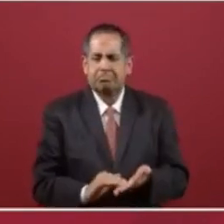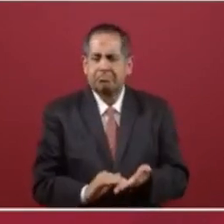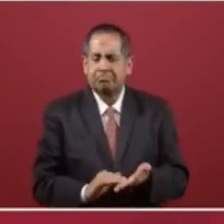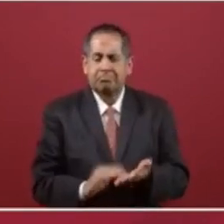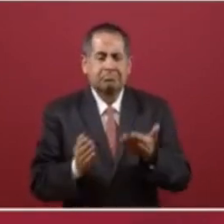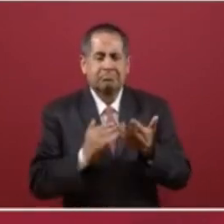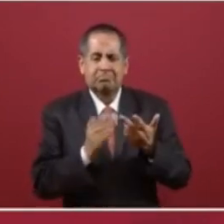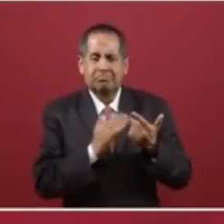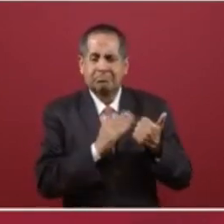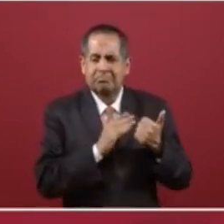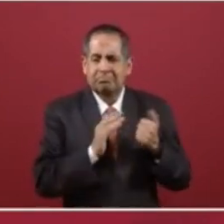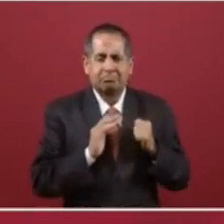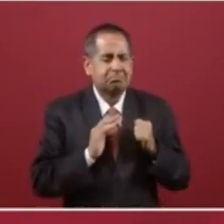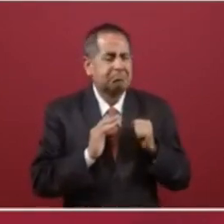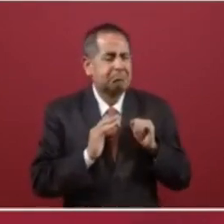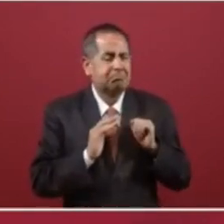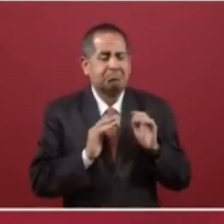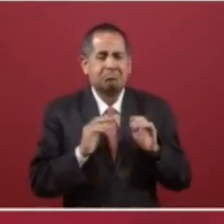como 6, 8